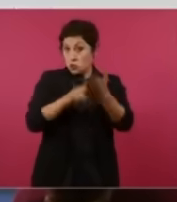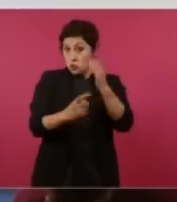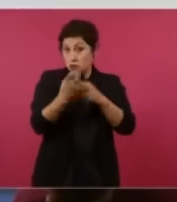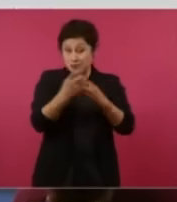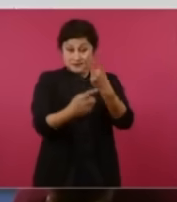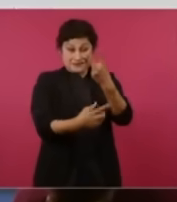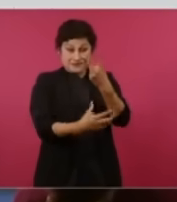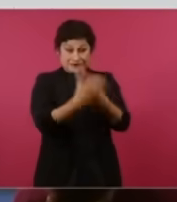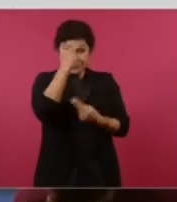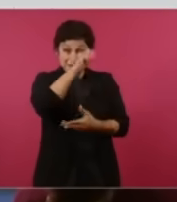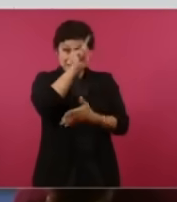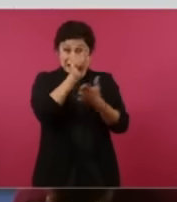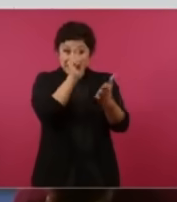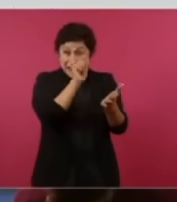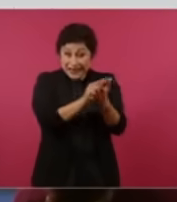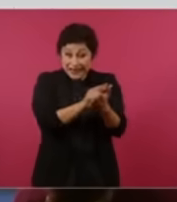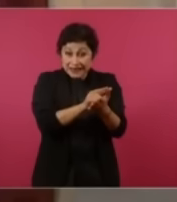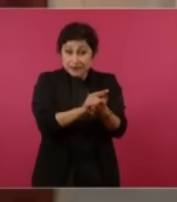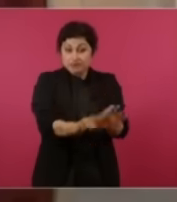ya